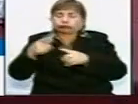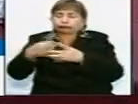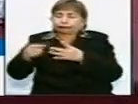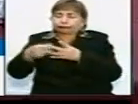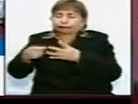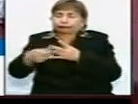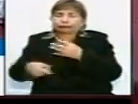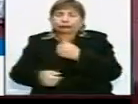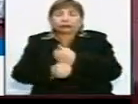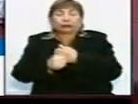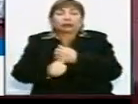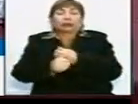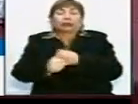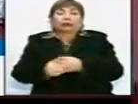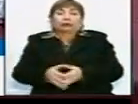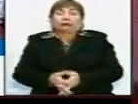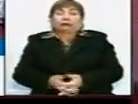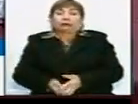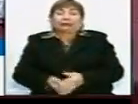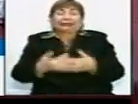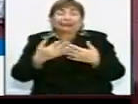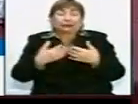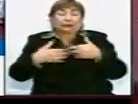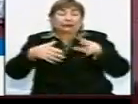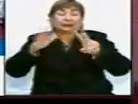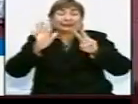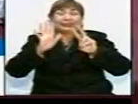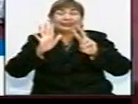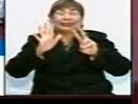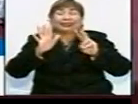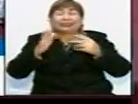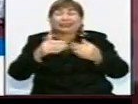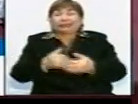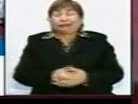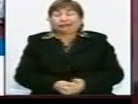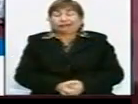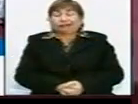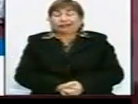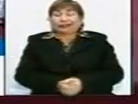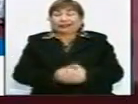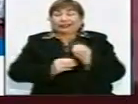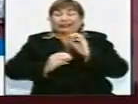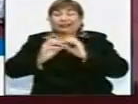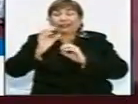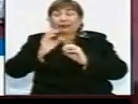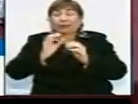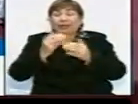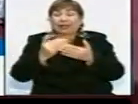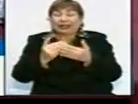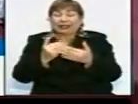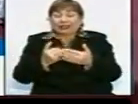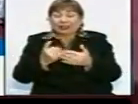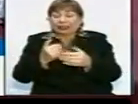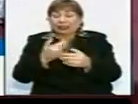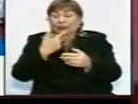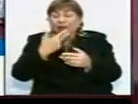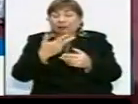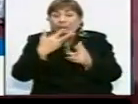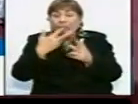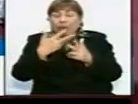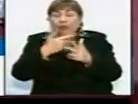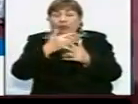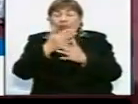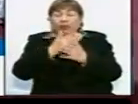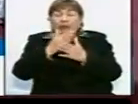nosotros tenemos un peligro tenemos como siete pero ese sistema de alerta temprana multi peligro lo hemos dividido por